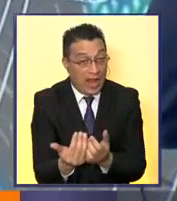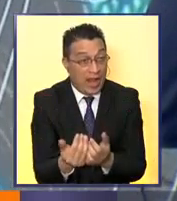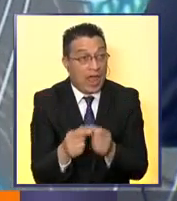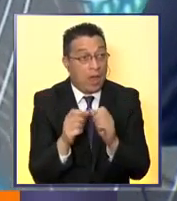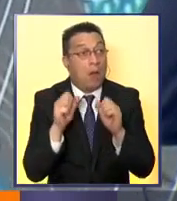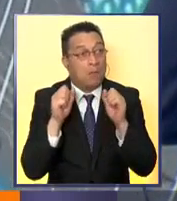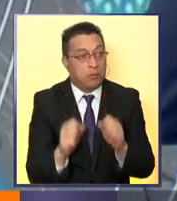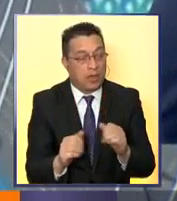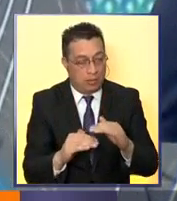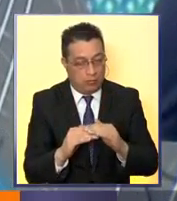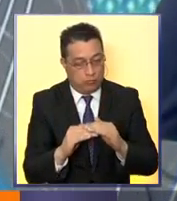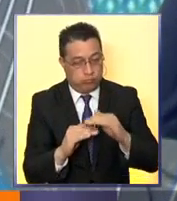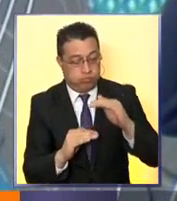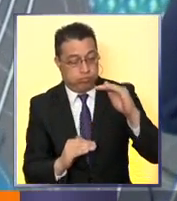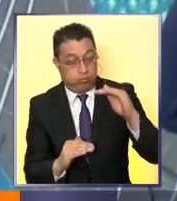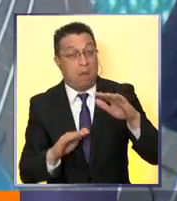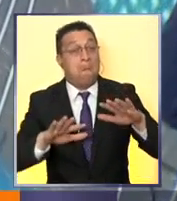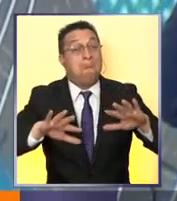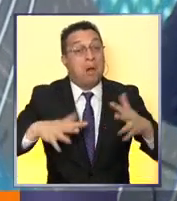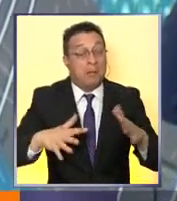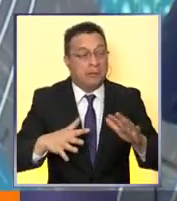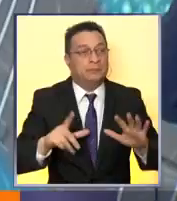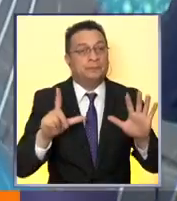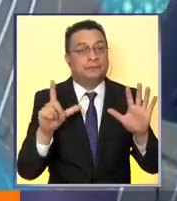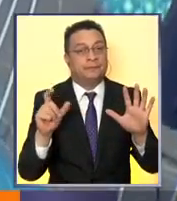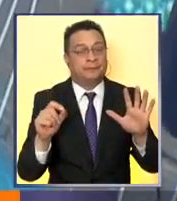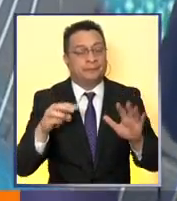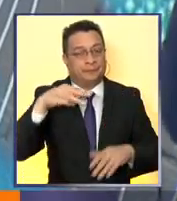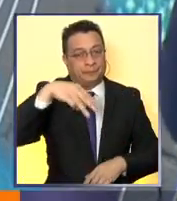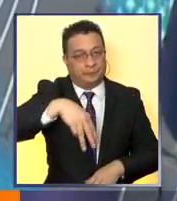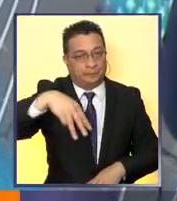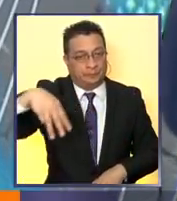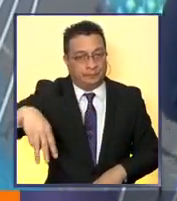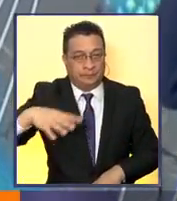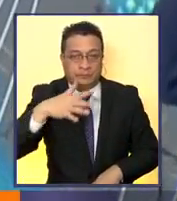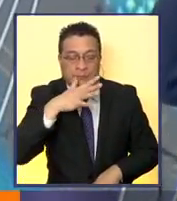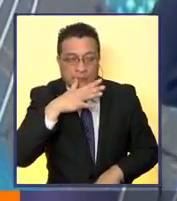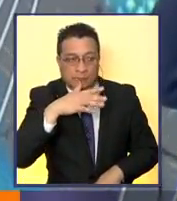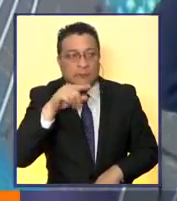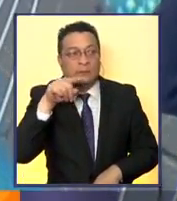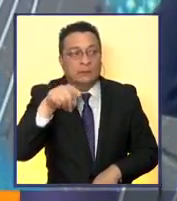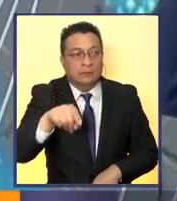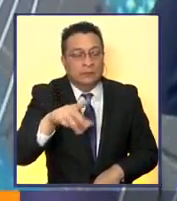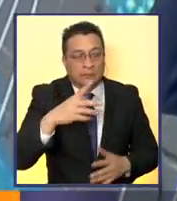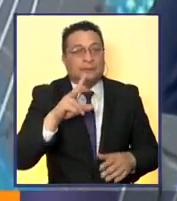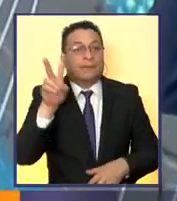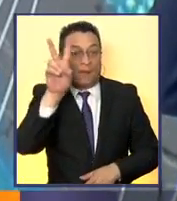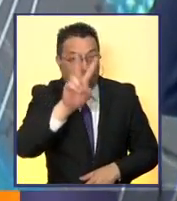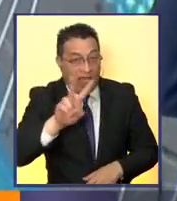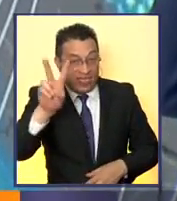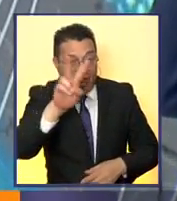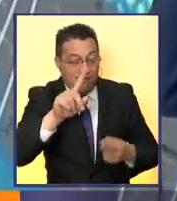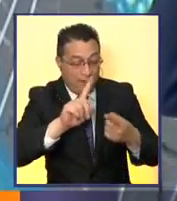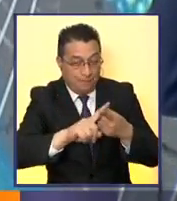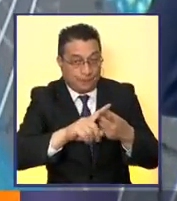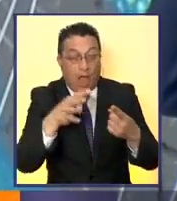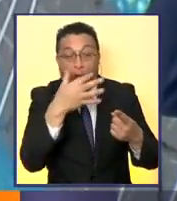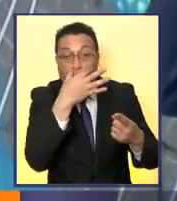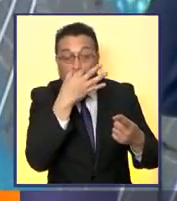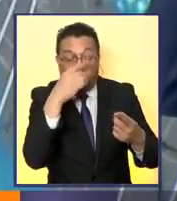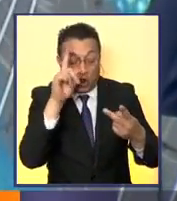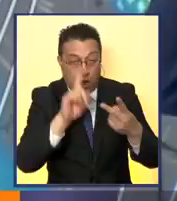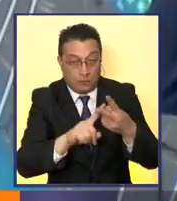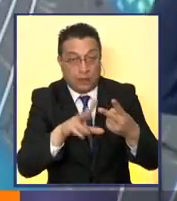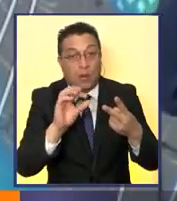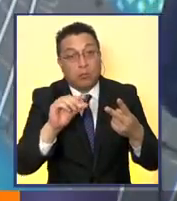podría acumular aproximadamente unos 70 milímetros de agua, particularmente en la ciudad de Valdivia, en la ciudad de Osorno y un